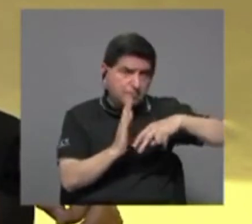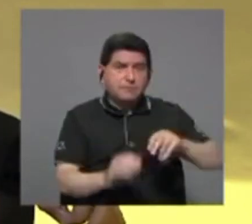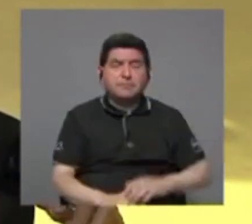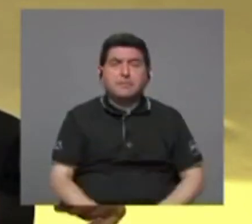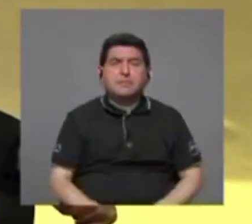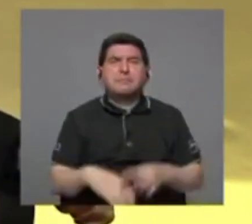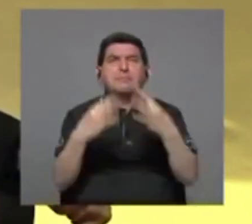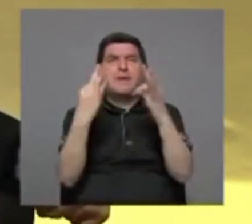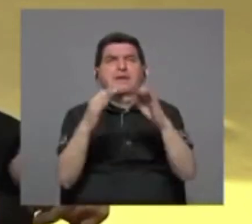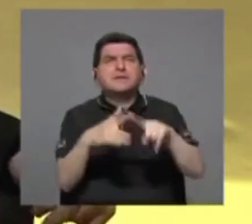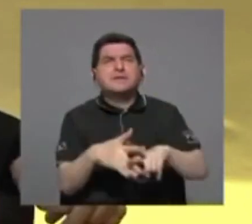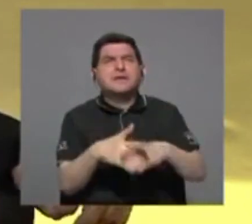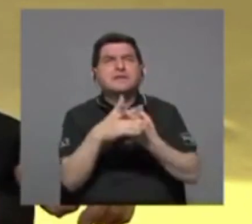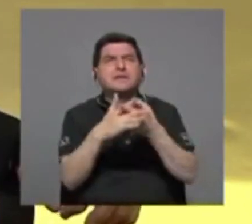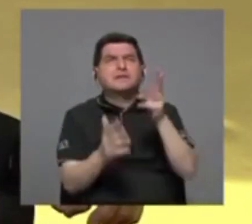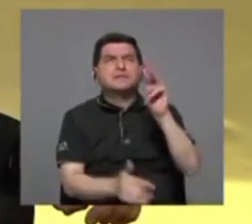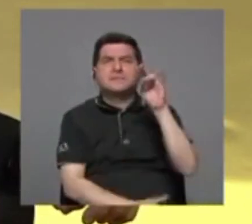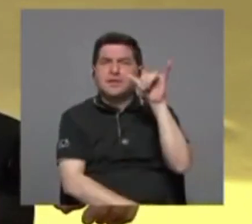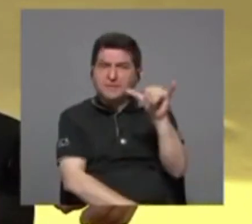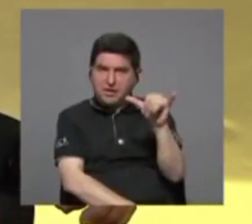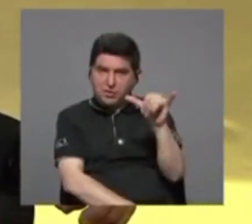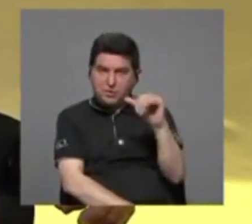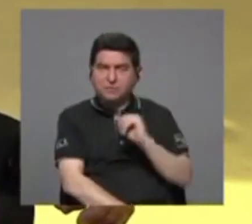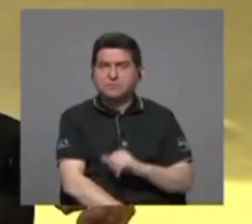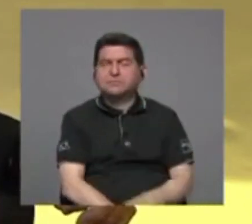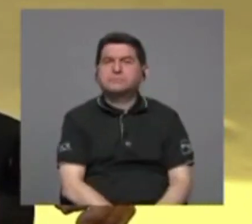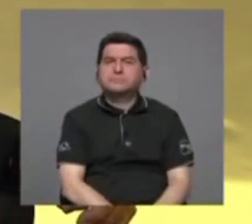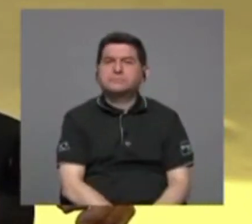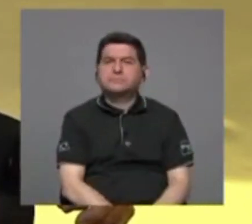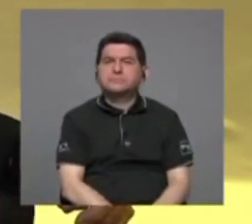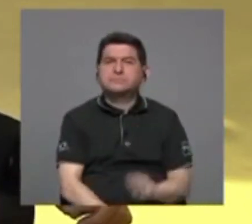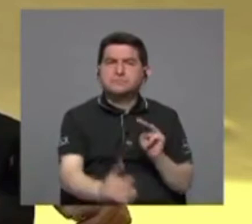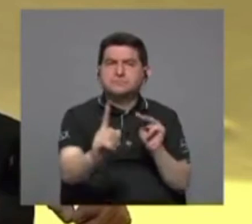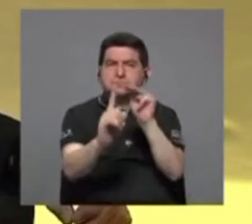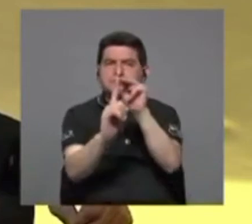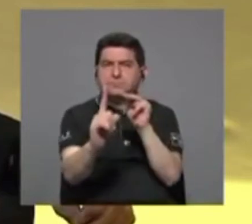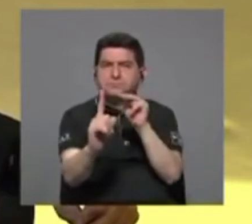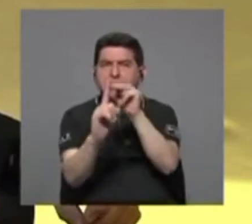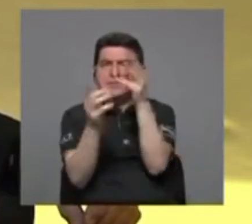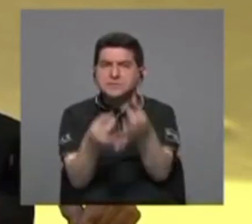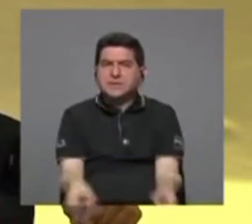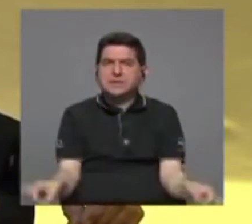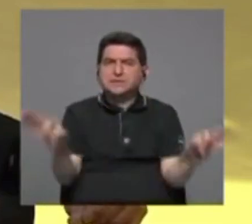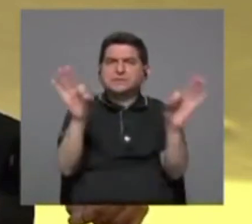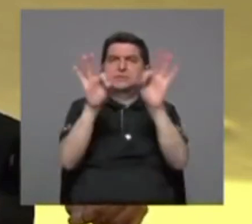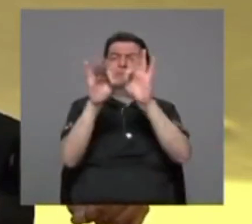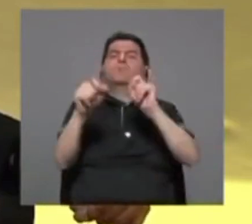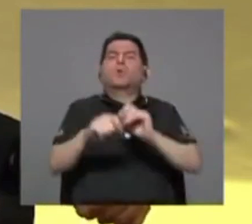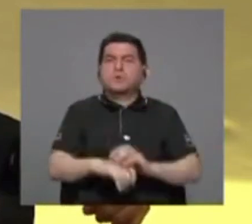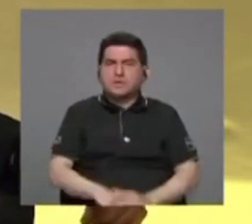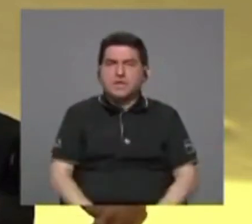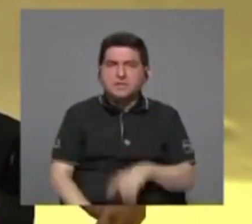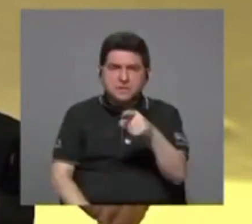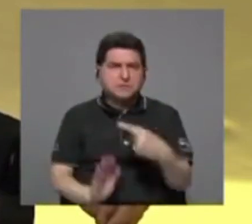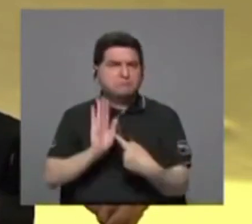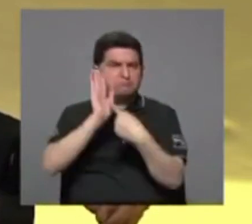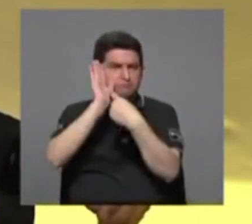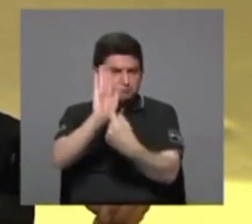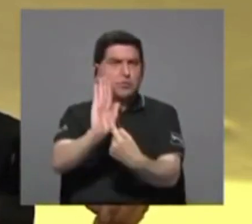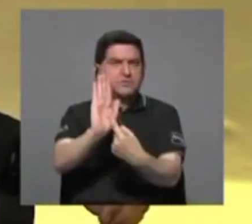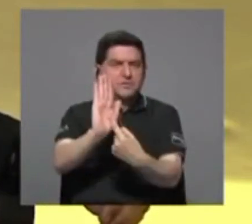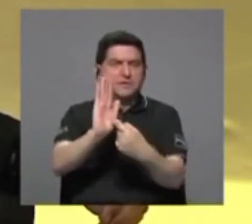para arrancar en mayo, ¿qué mensajes fundamentales